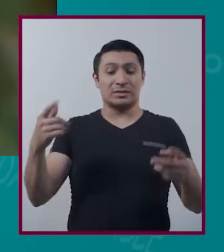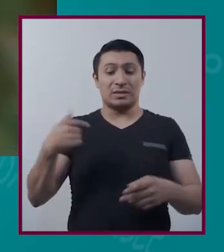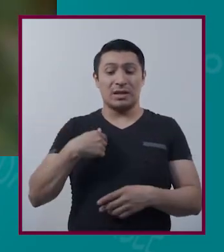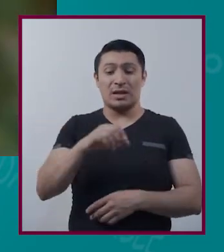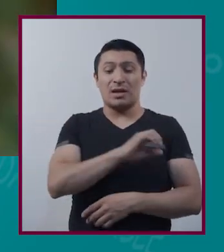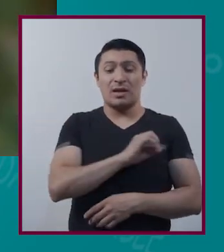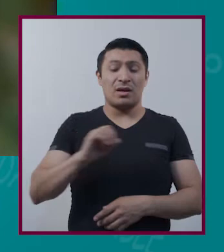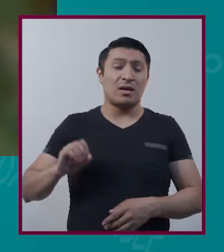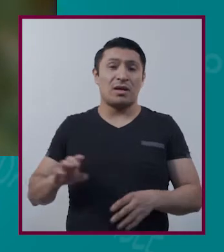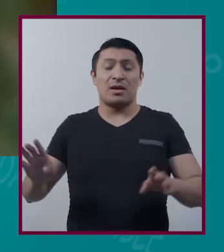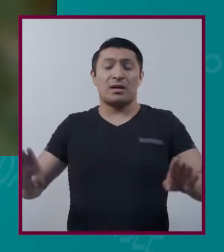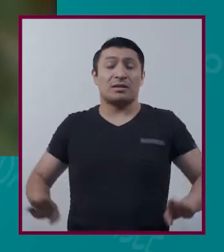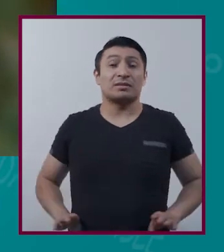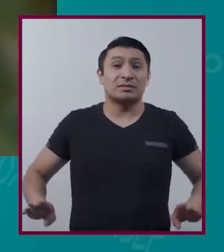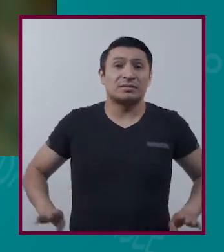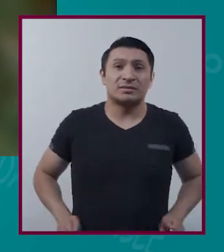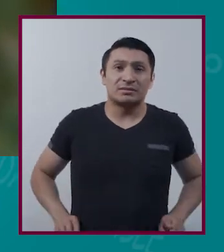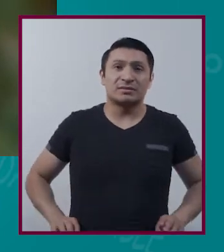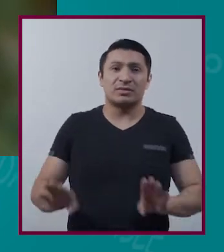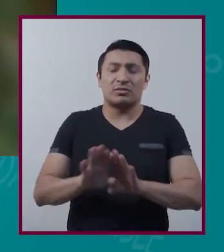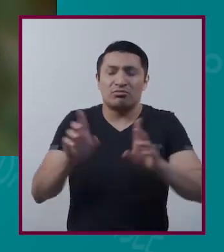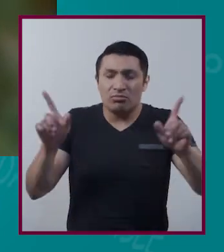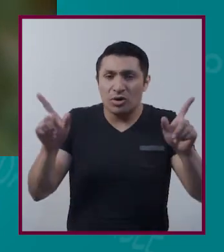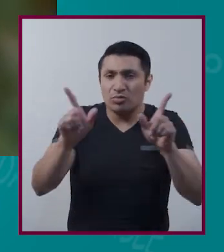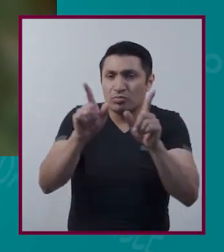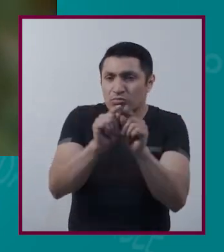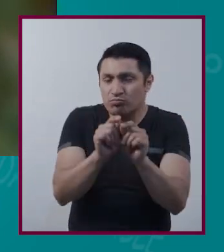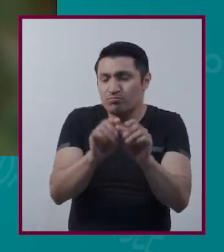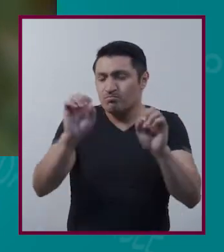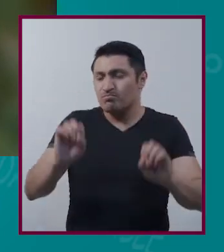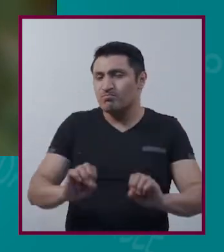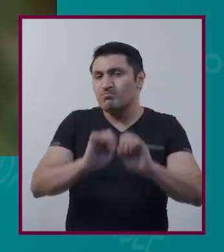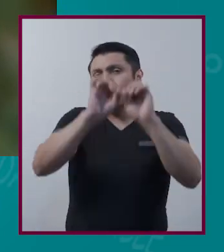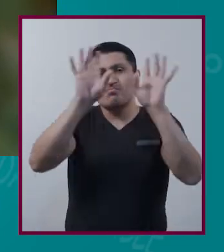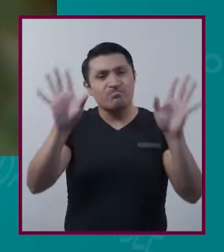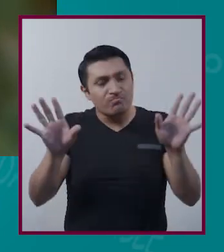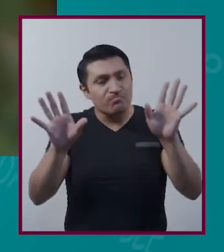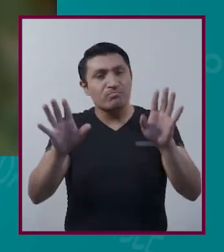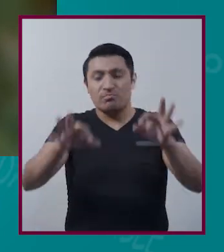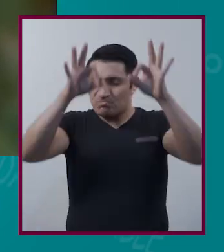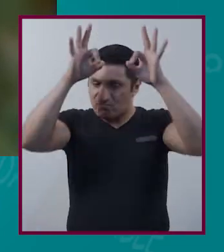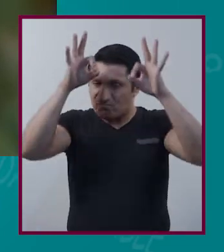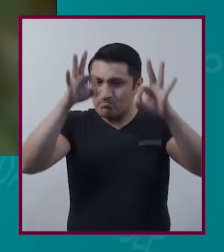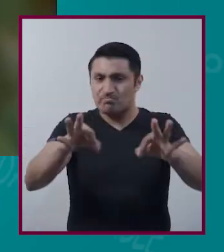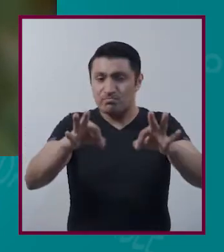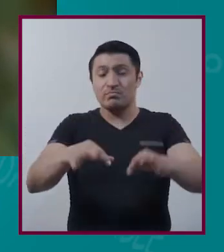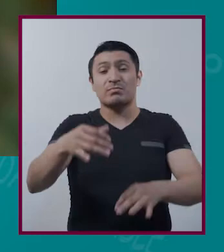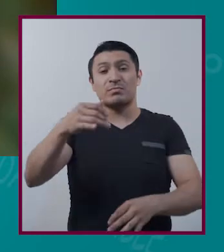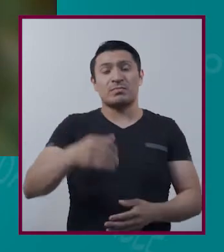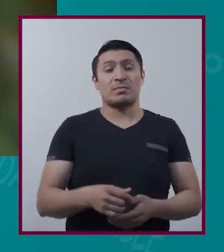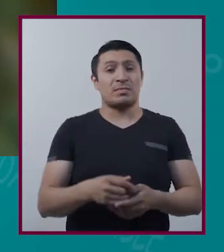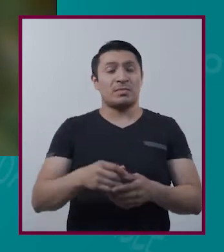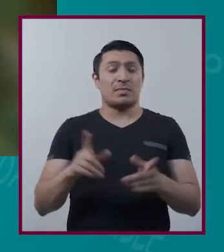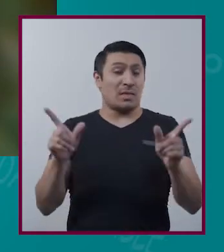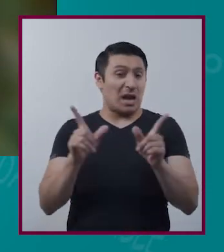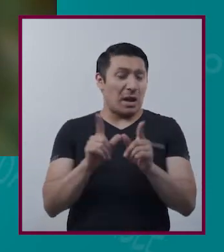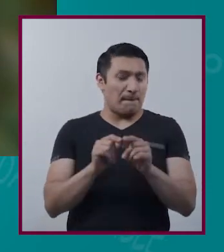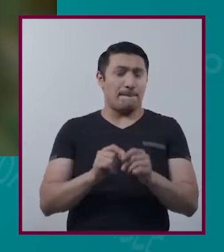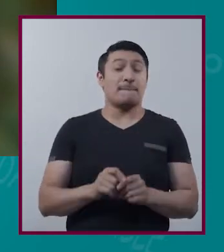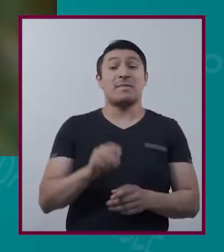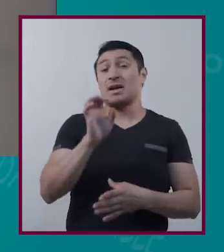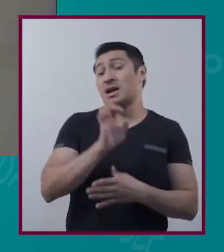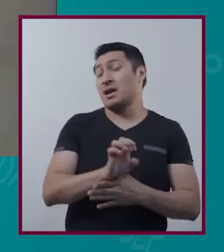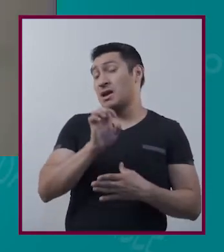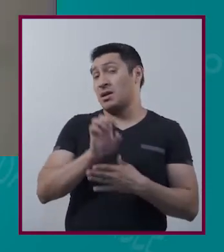La publicidad me obligaba a un estilo muy compacto, muy claro, muy preciso y